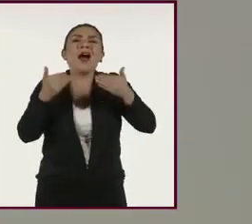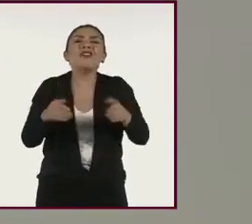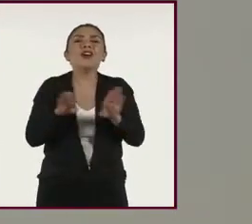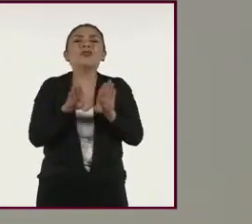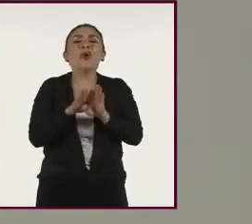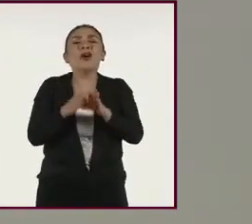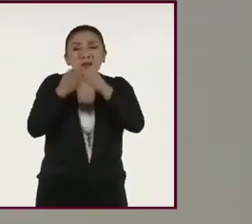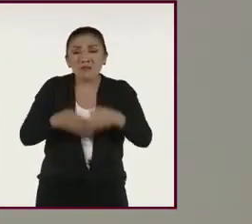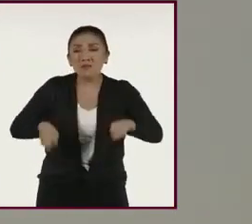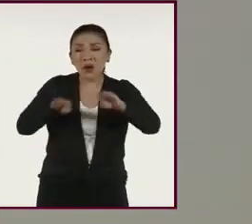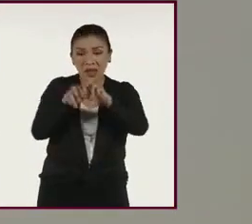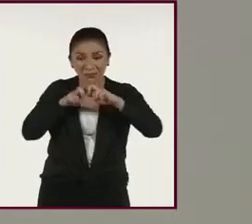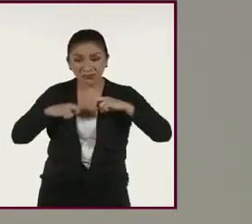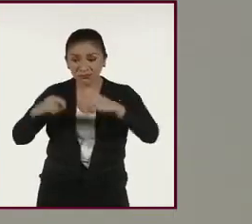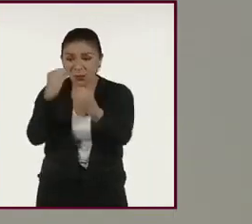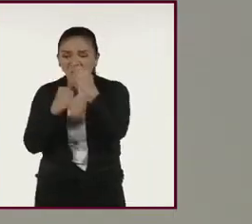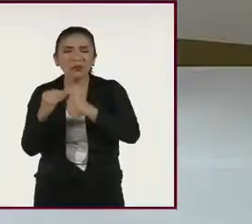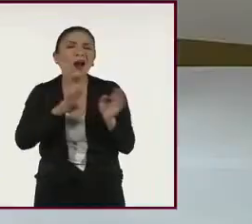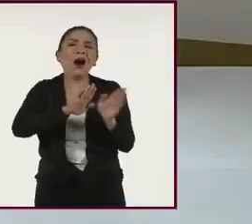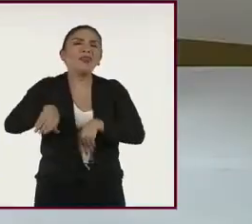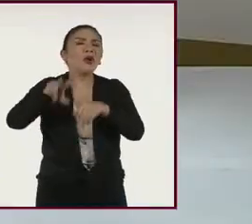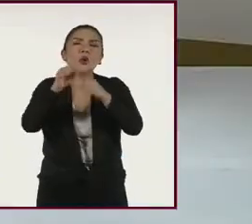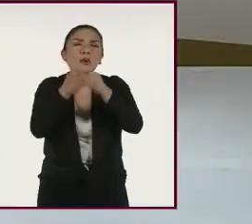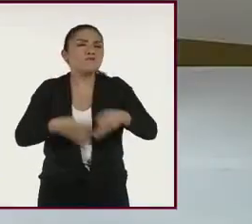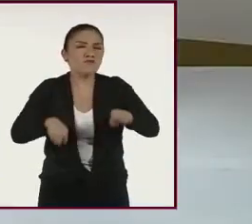darle menor importancia a la alimentación.